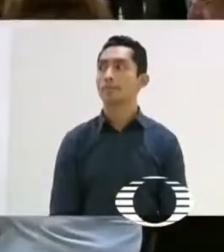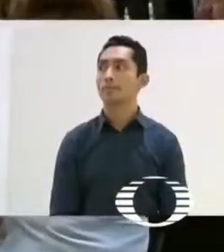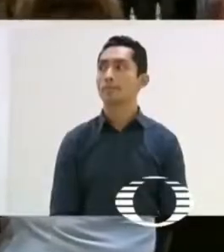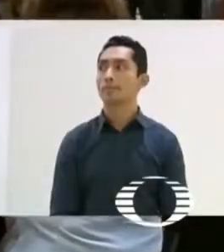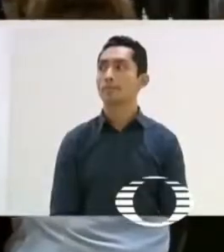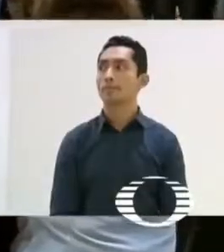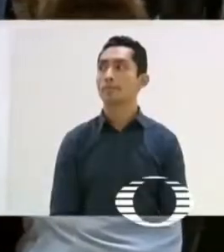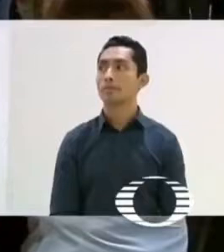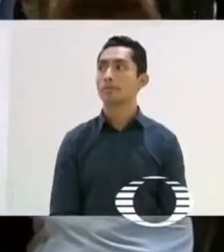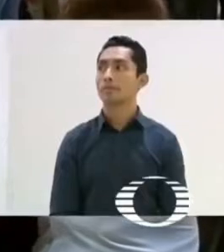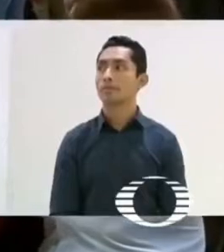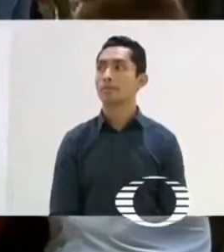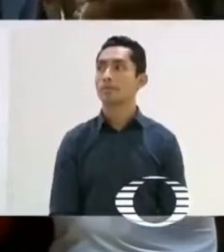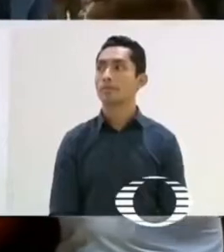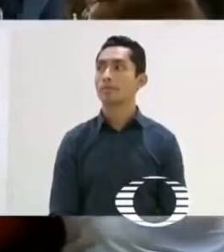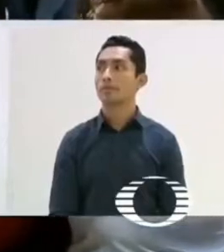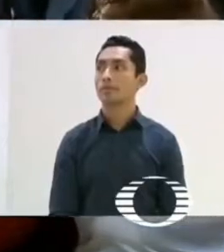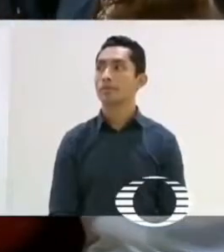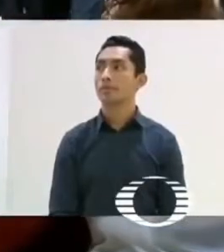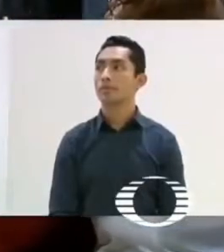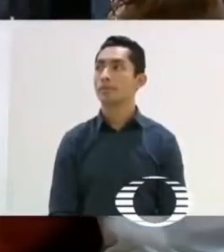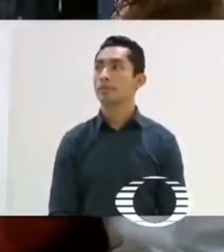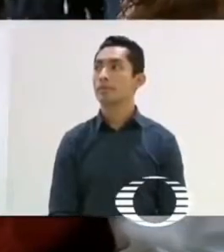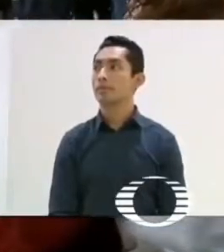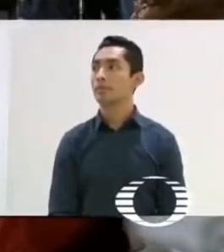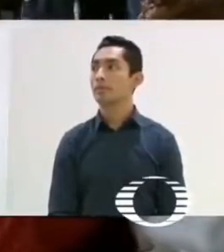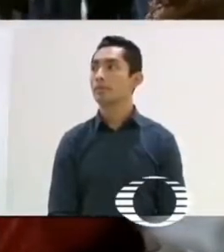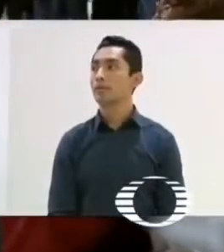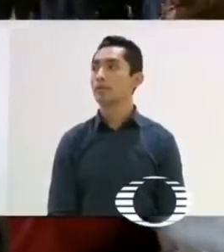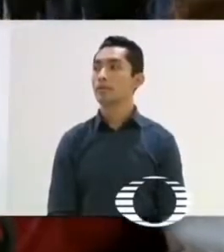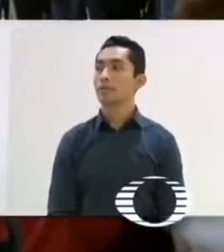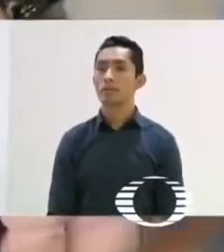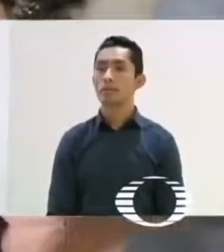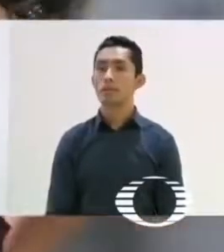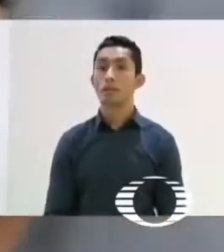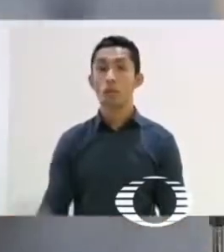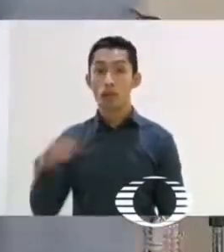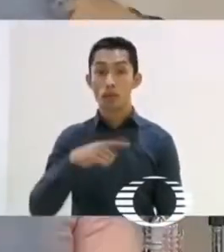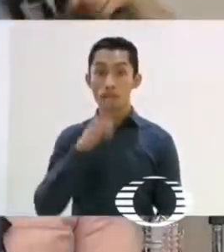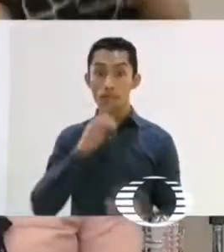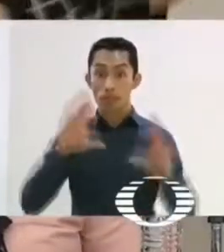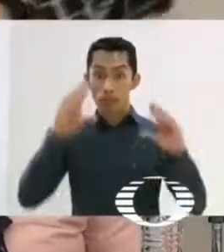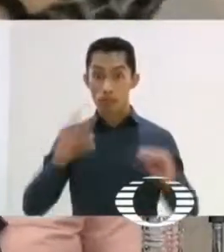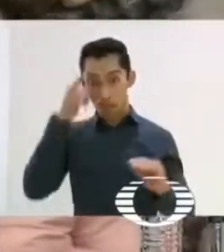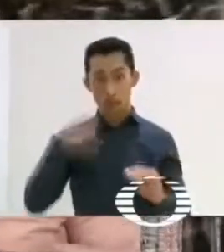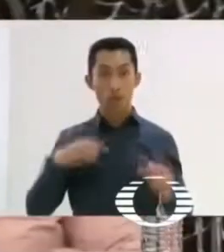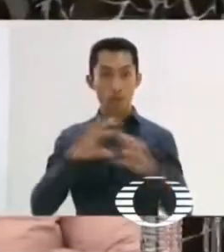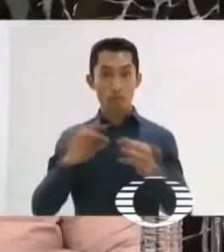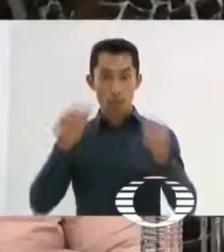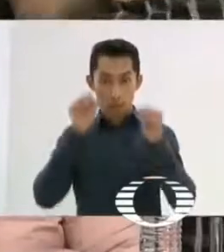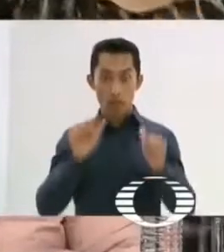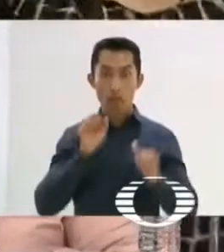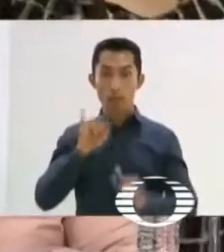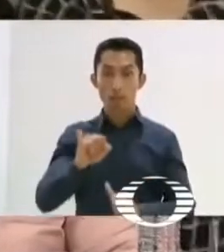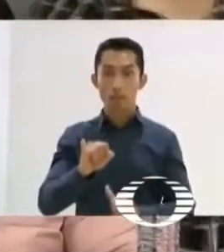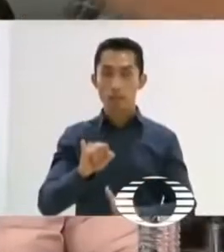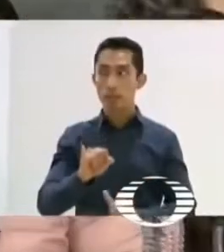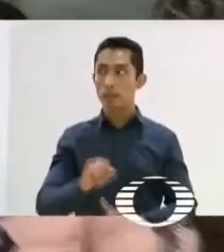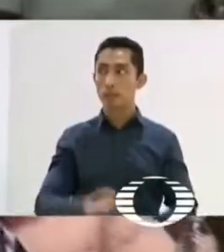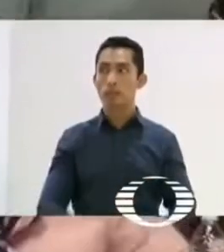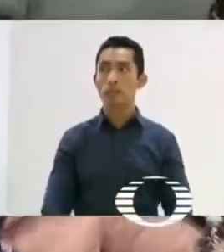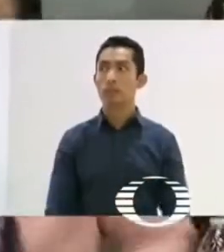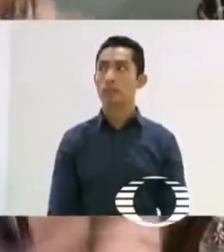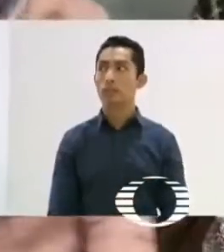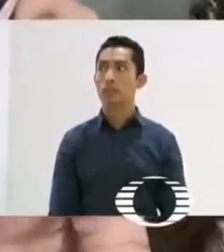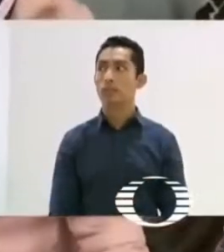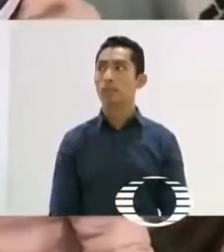El presidente López Obrador fue interrumpido este domingo por cerca de 300 pobladores de diversas comunidades de los municipios de Tlapacoya